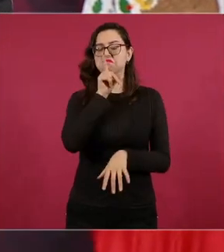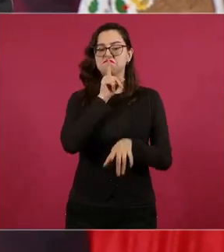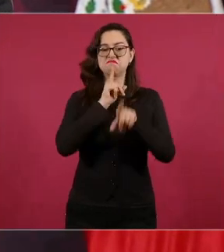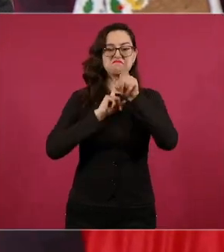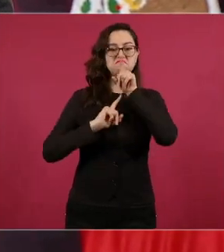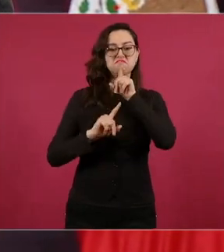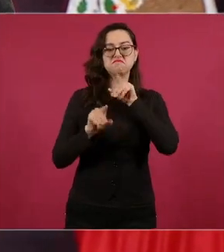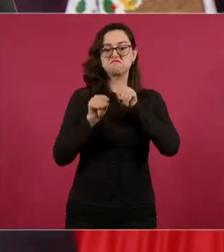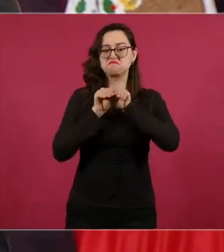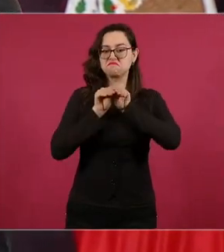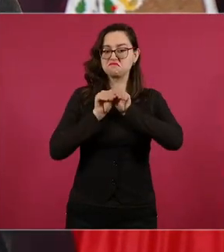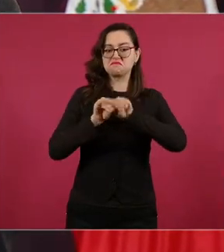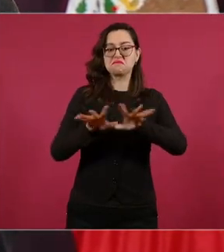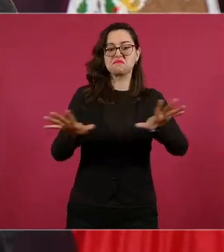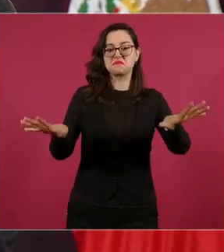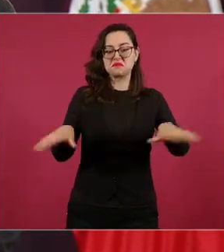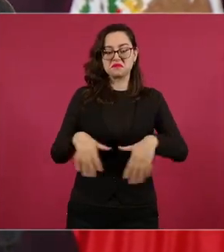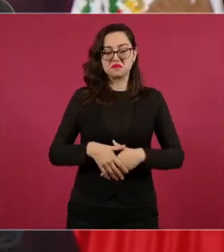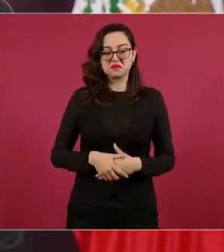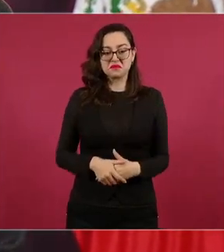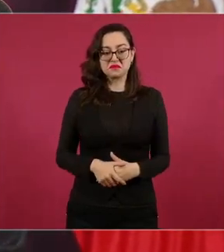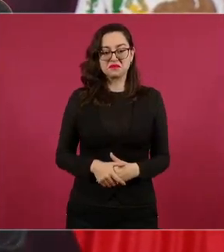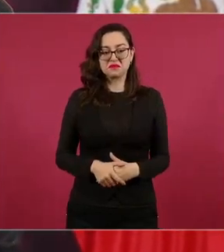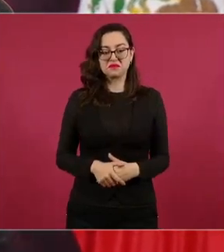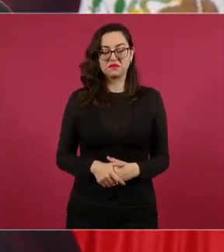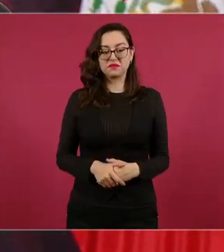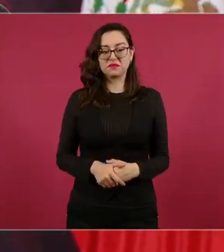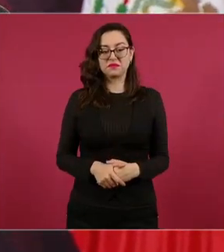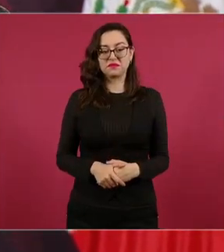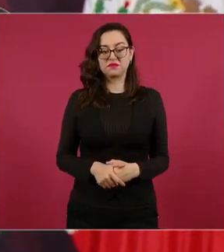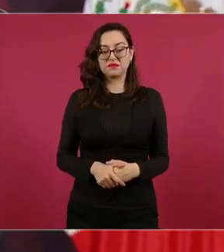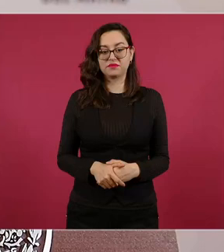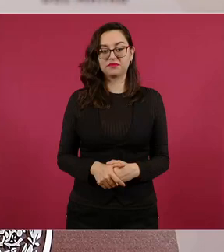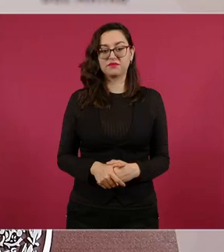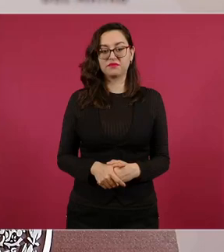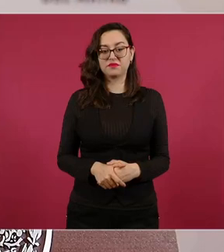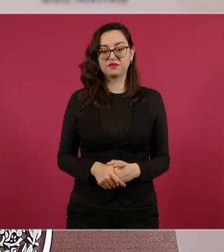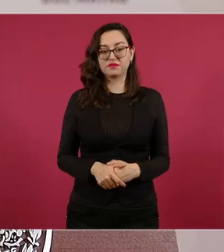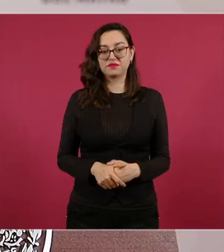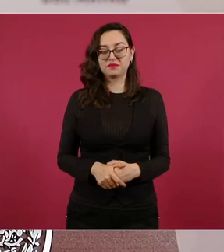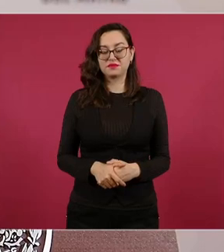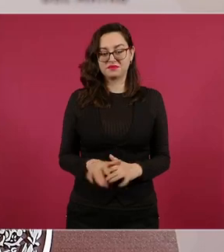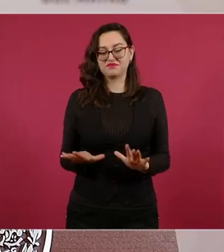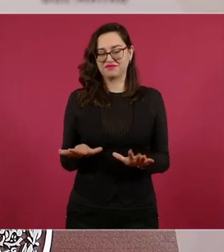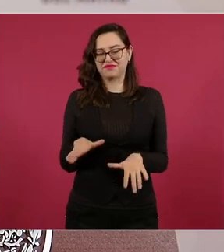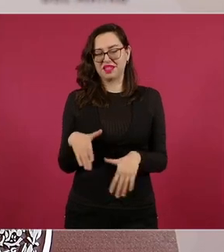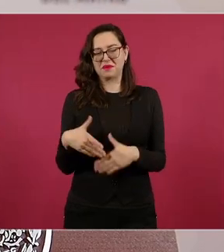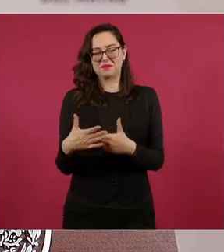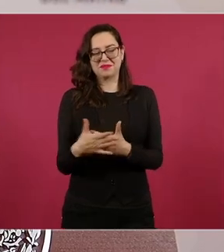ya ya ya lleguemos a Villa les voy a leer algo sobre eso